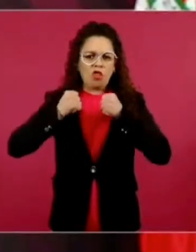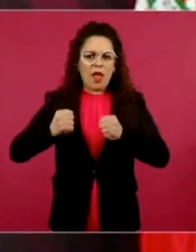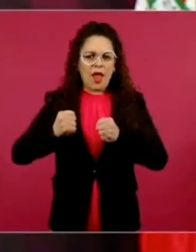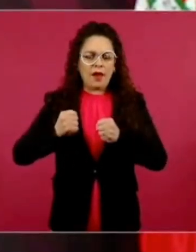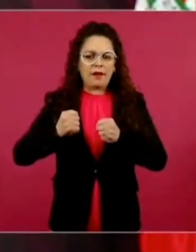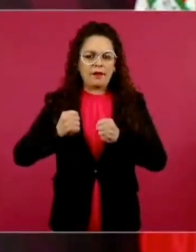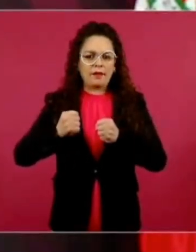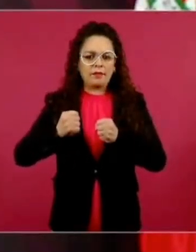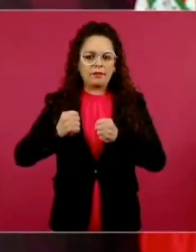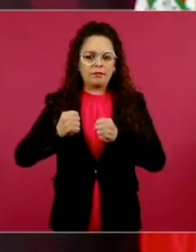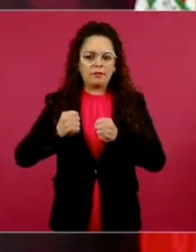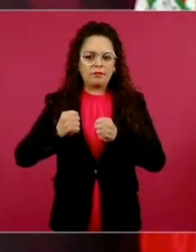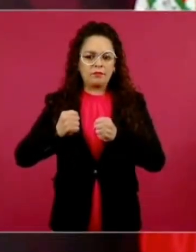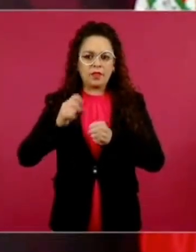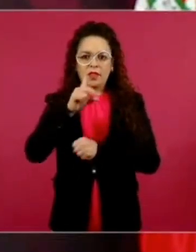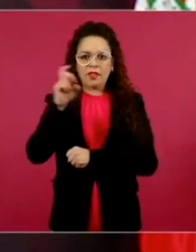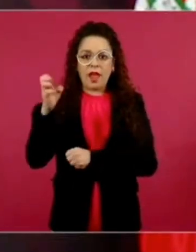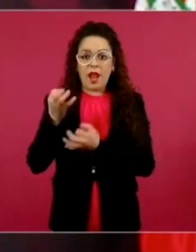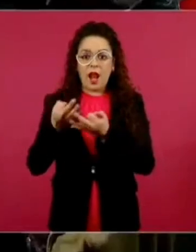Decía,